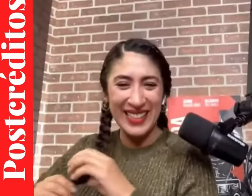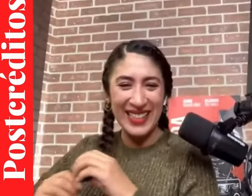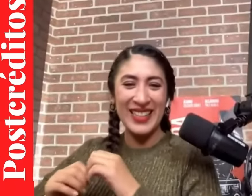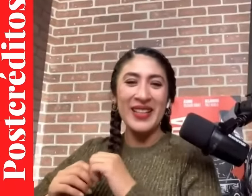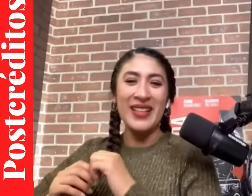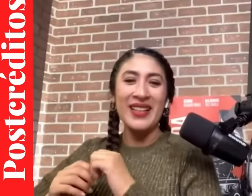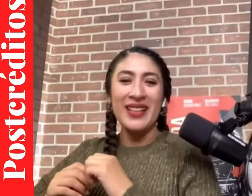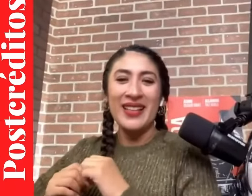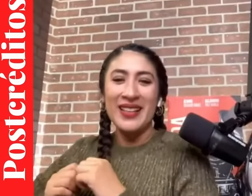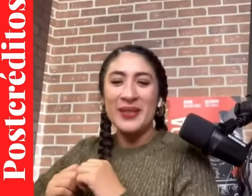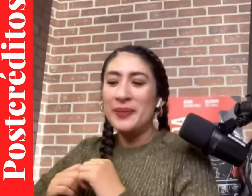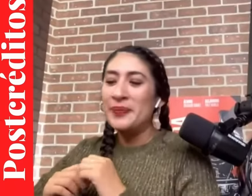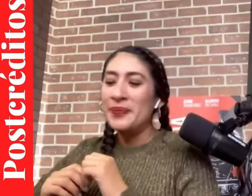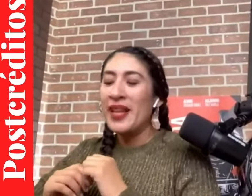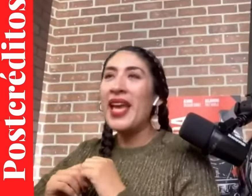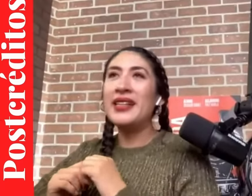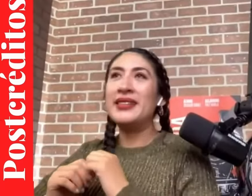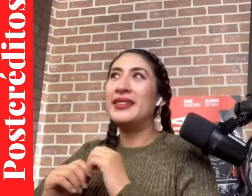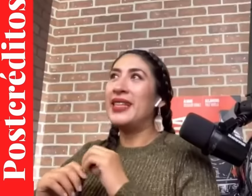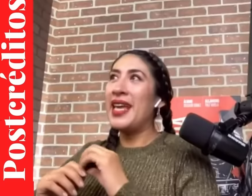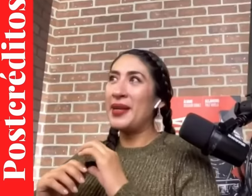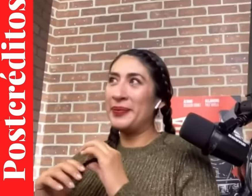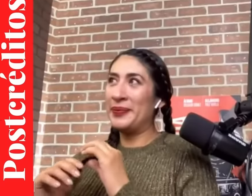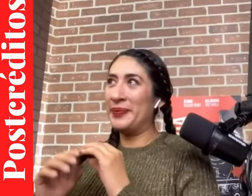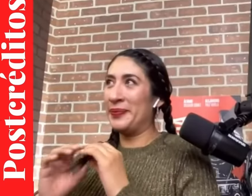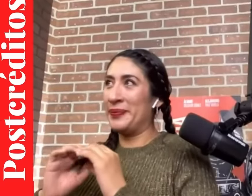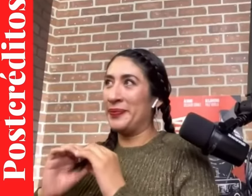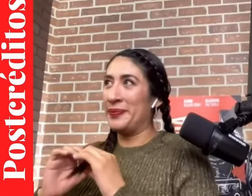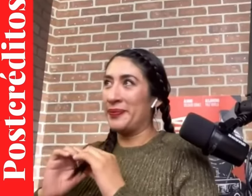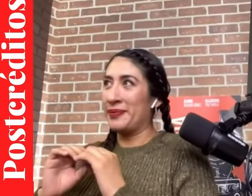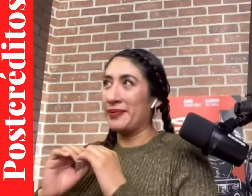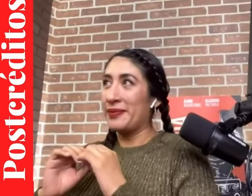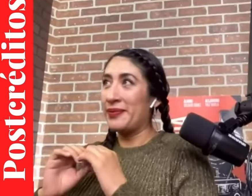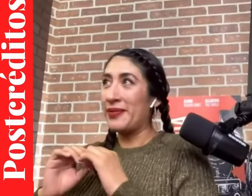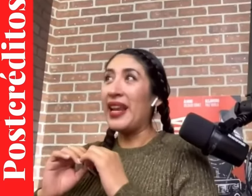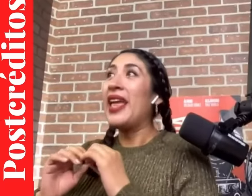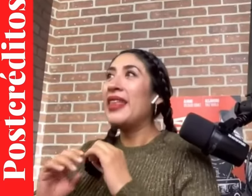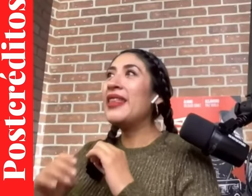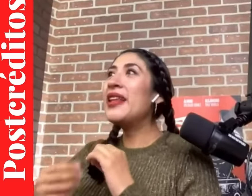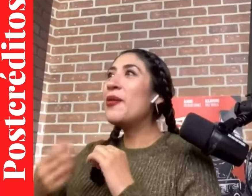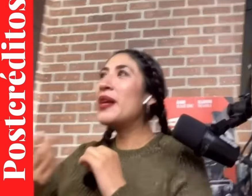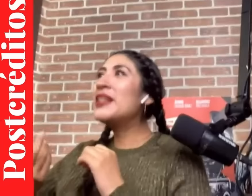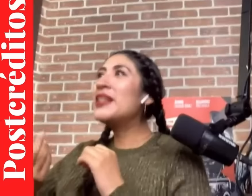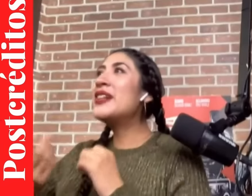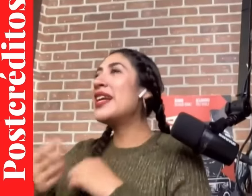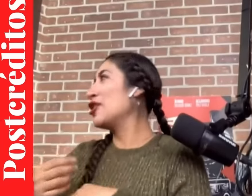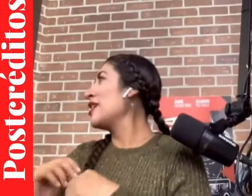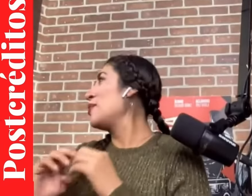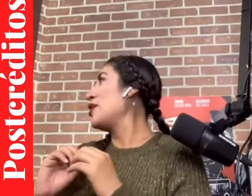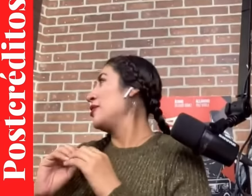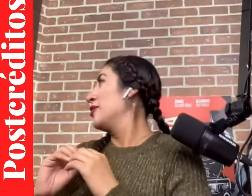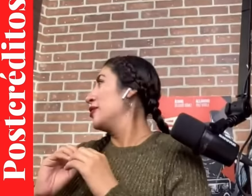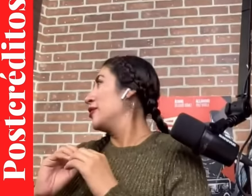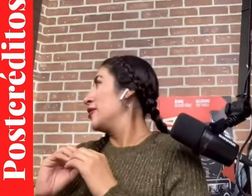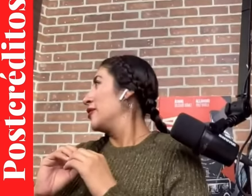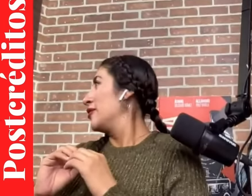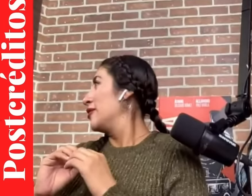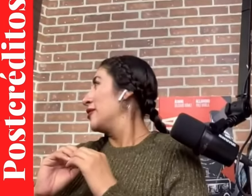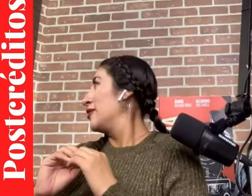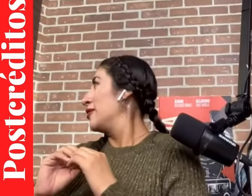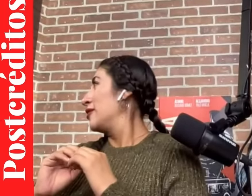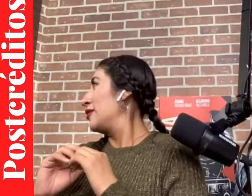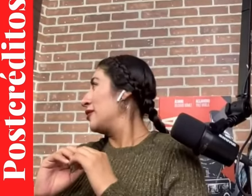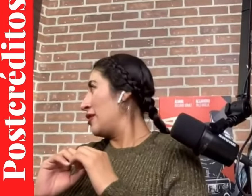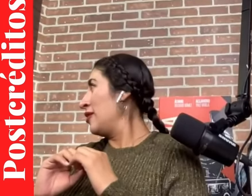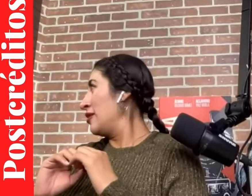mangos Cuáles son las cosas de chavas este del de One Direction que se